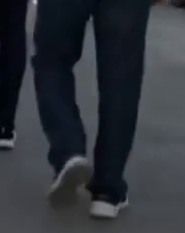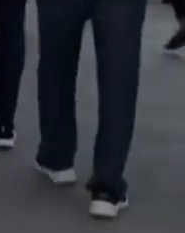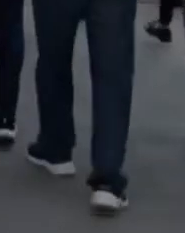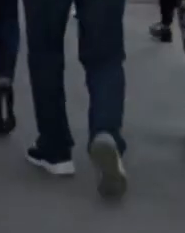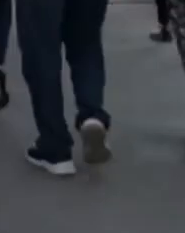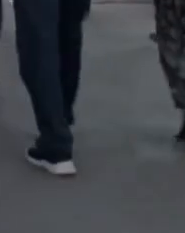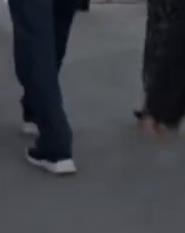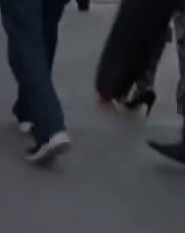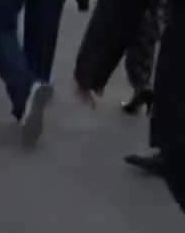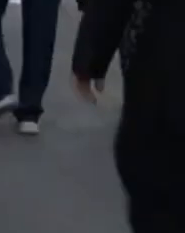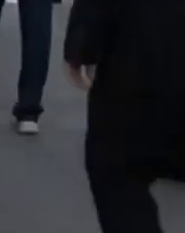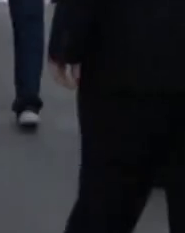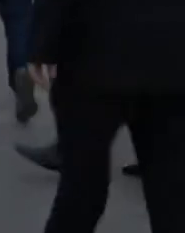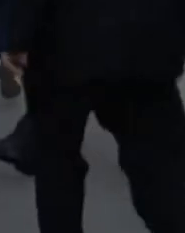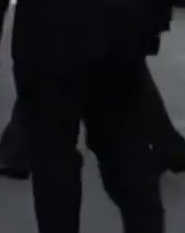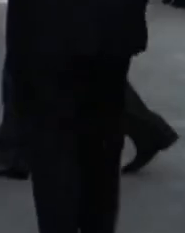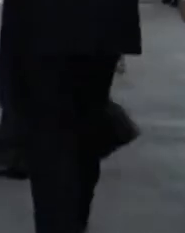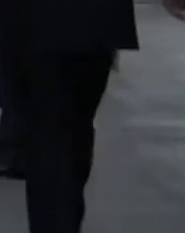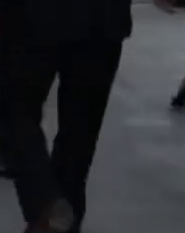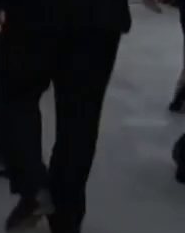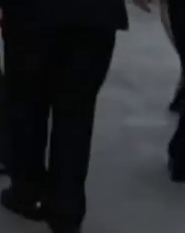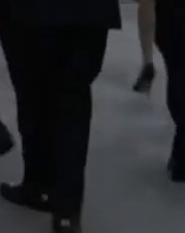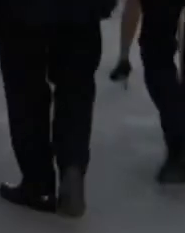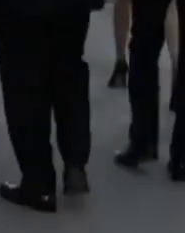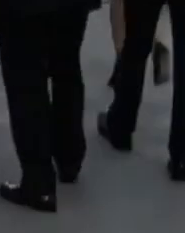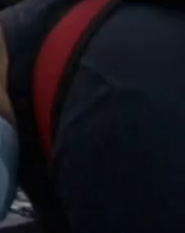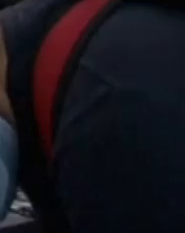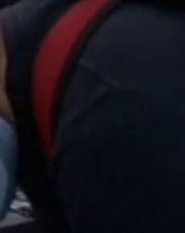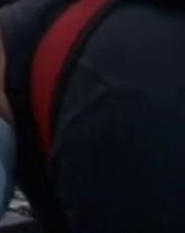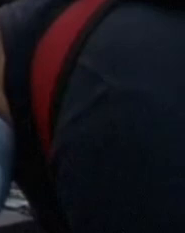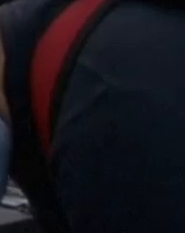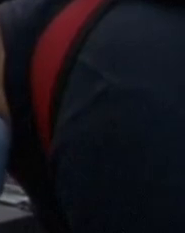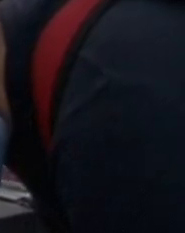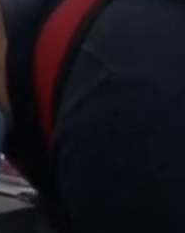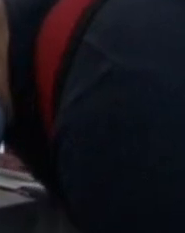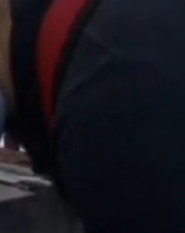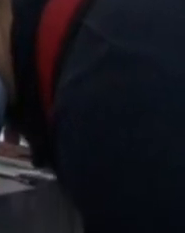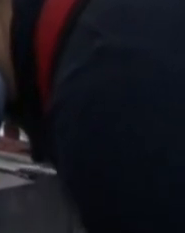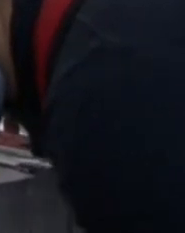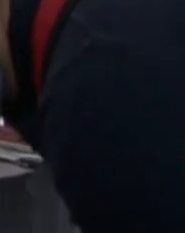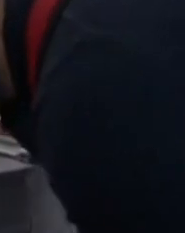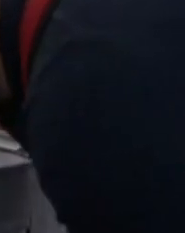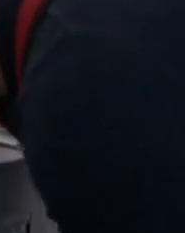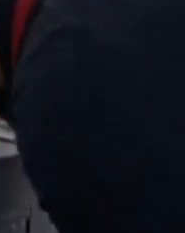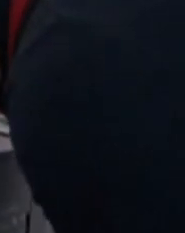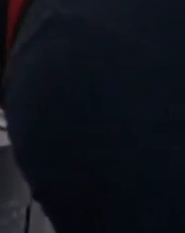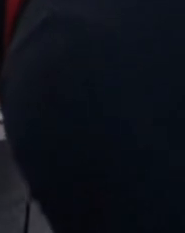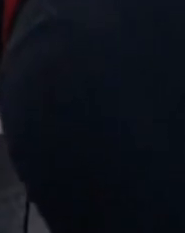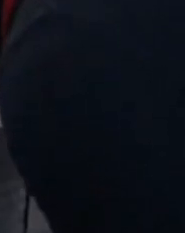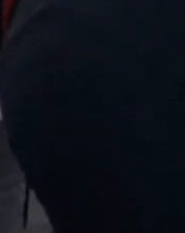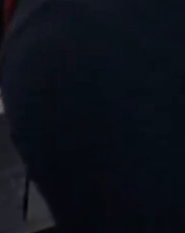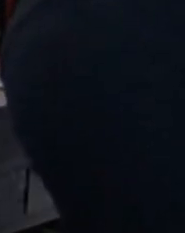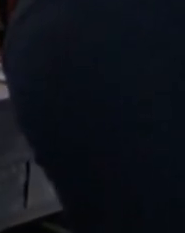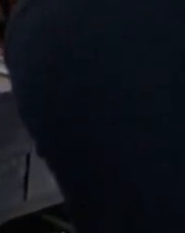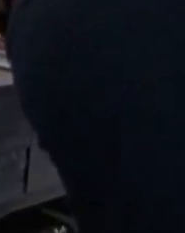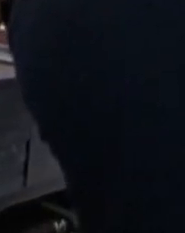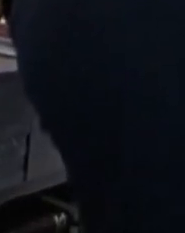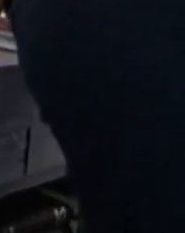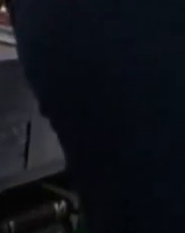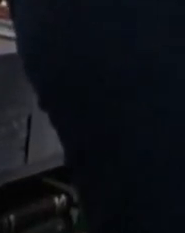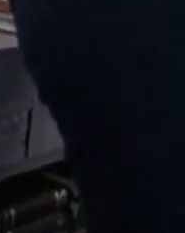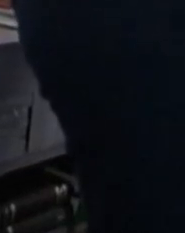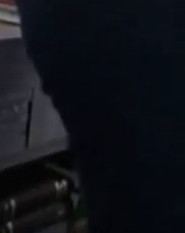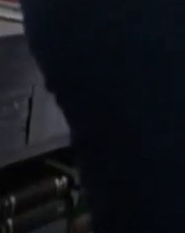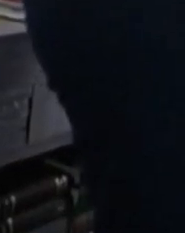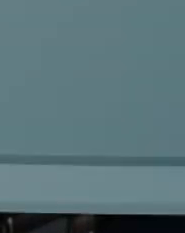el magistrado presidente del Poder Judicial de la Ciudad de México, Rafael Guerra Álvarez, habló de la importancia del libro y de la lectura. Vamos